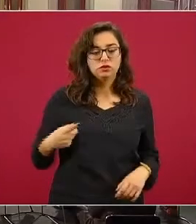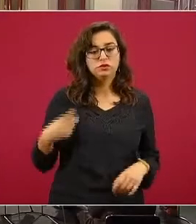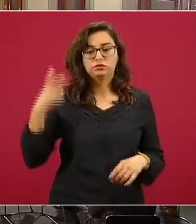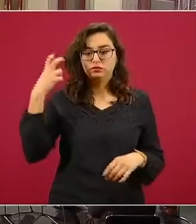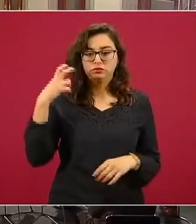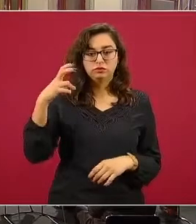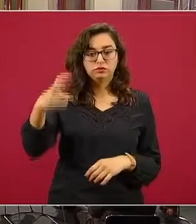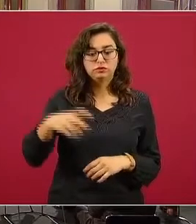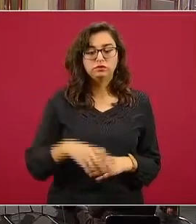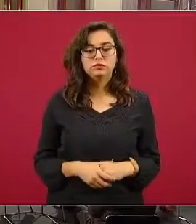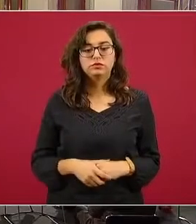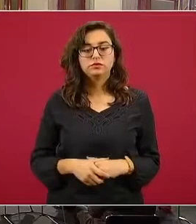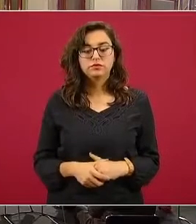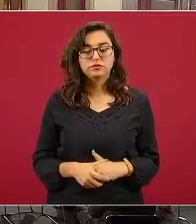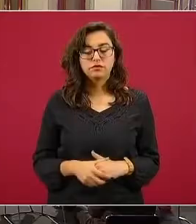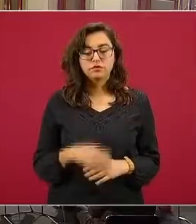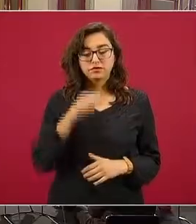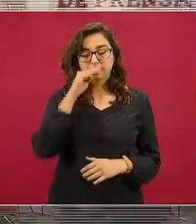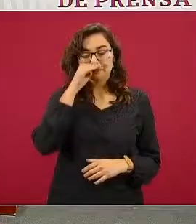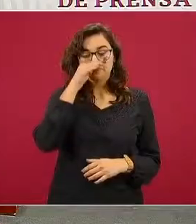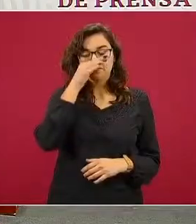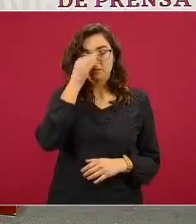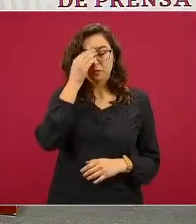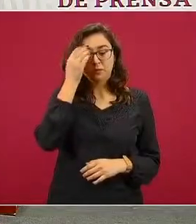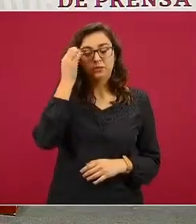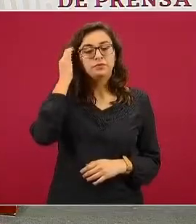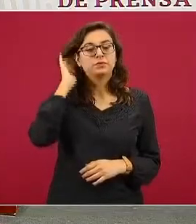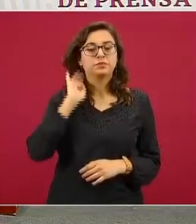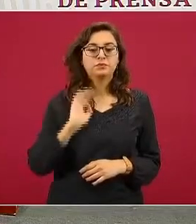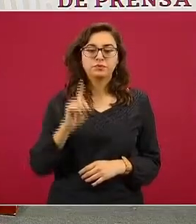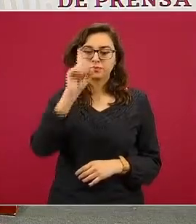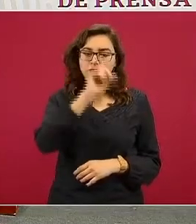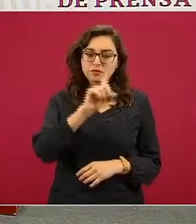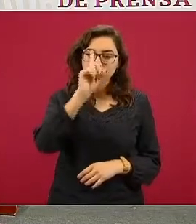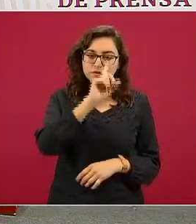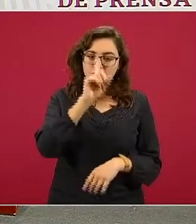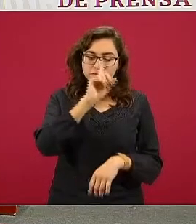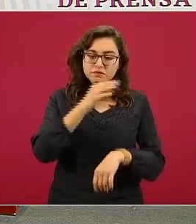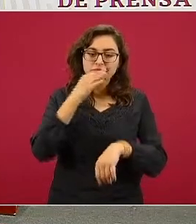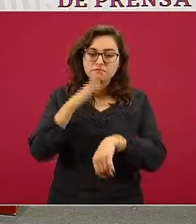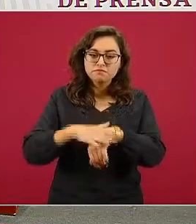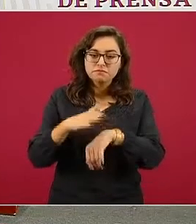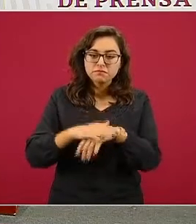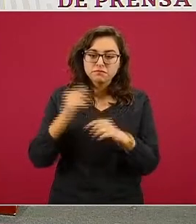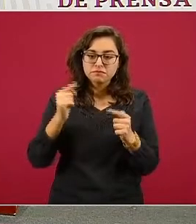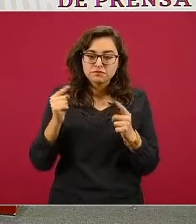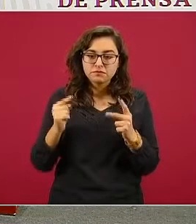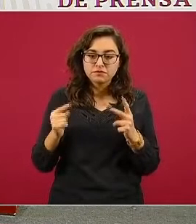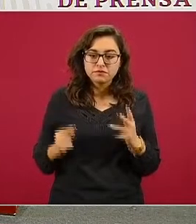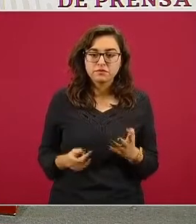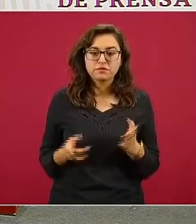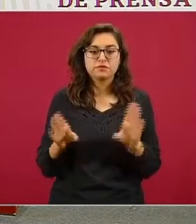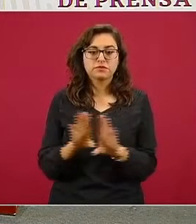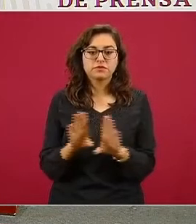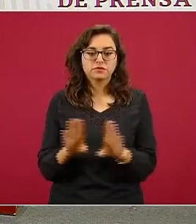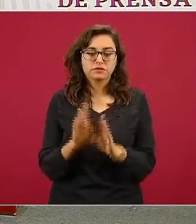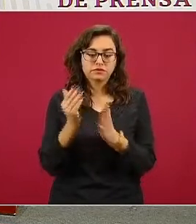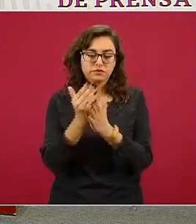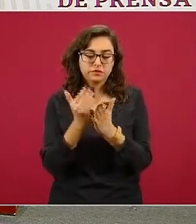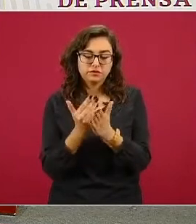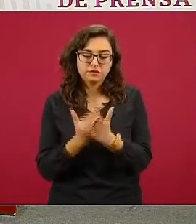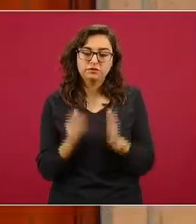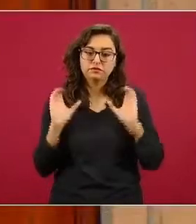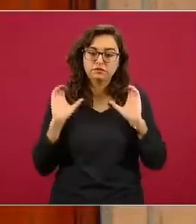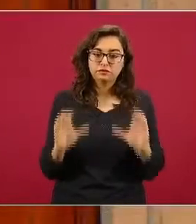viajes internacionales. Y lo que hacemos en el aviso es dar recomendaciones puntuales sobre las medidas preventivas que podemos